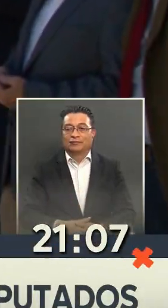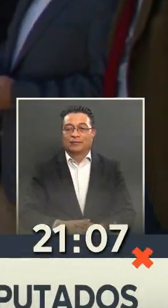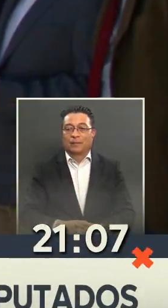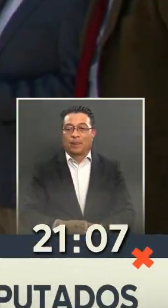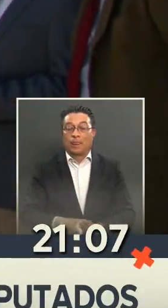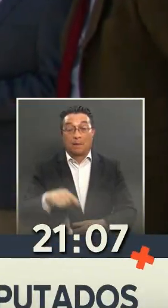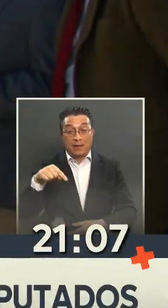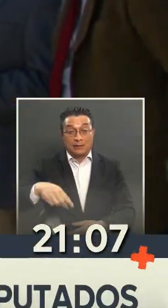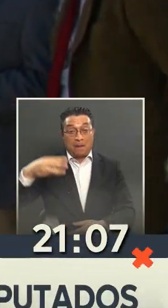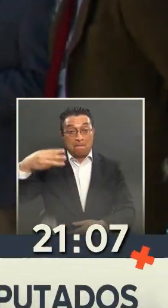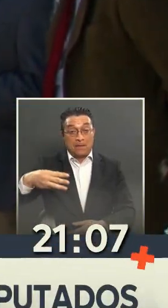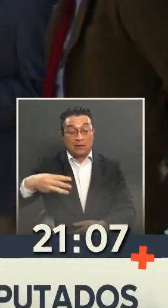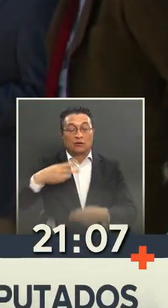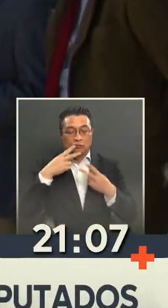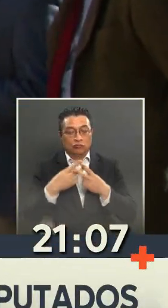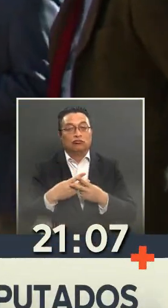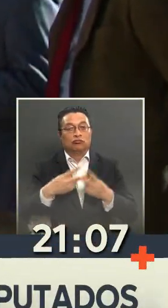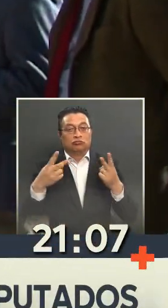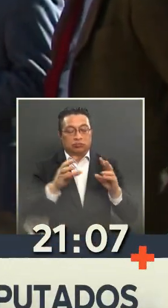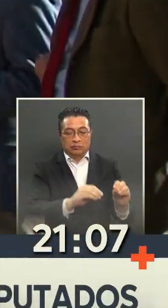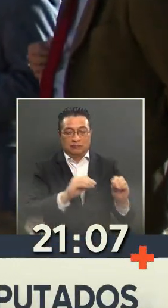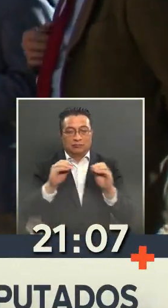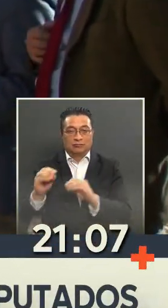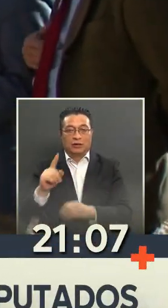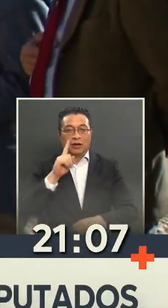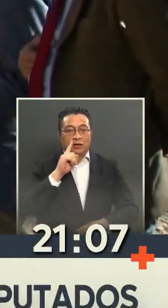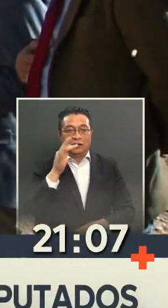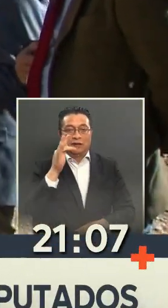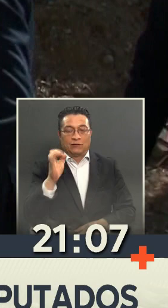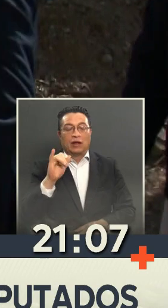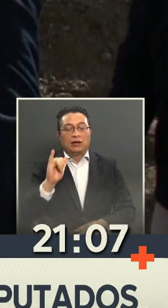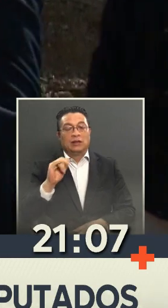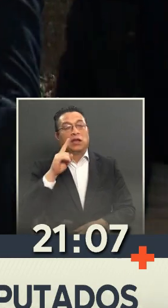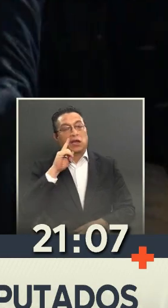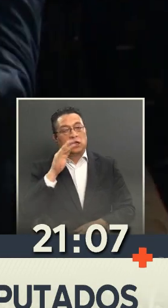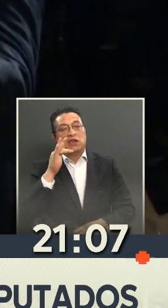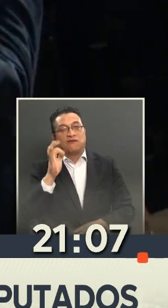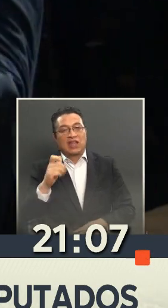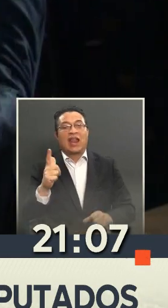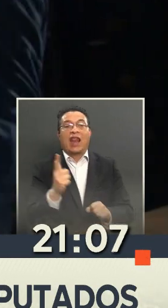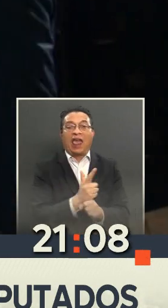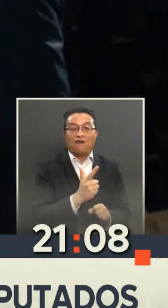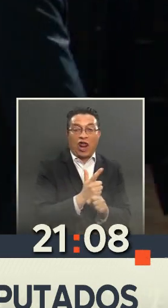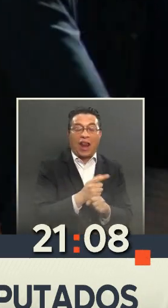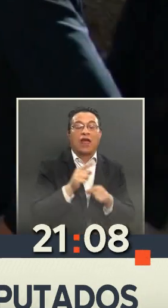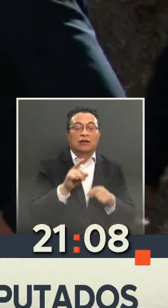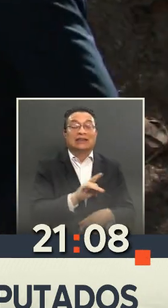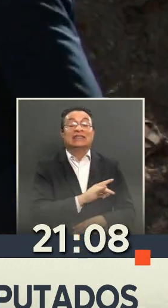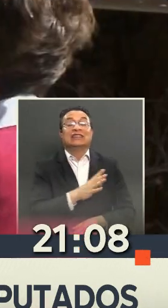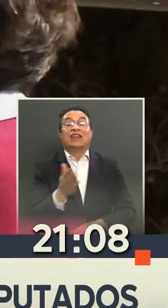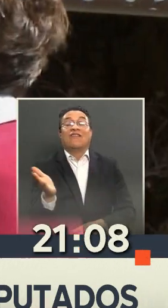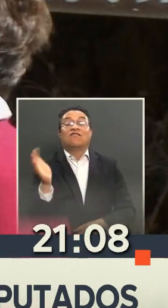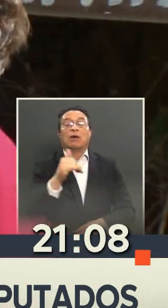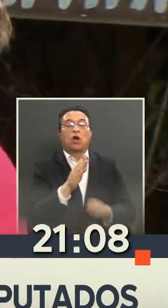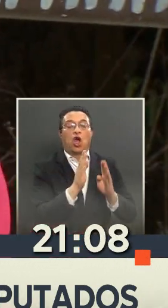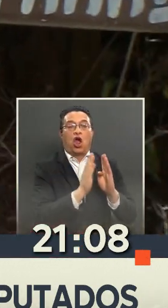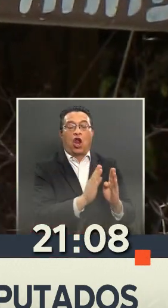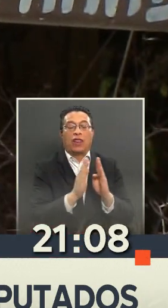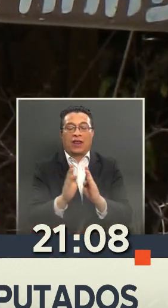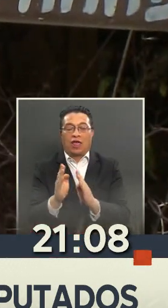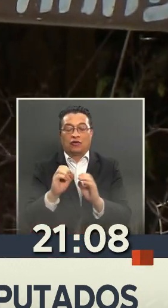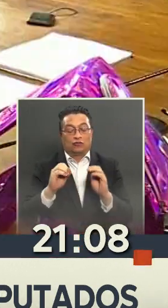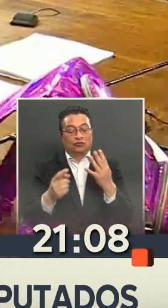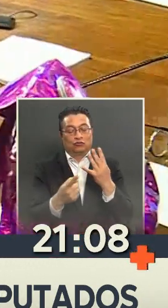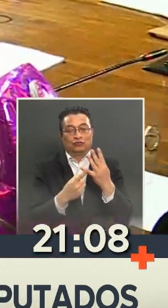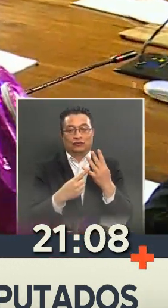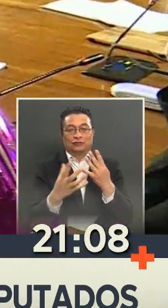Si este martes el anuncio de la extensión del IFE y la creación de un IFE laboral buscaba mostrar a un Chile Vamos ordenado contra el cuarto retiro de las